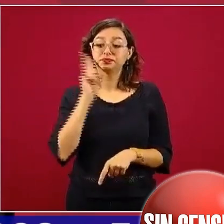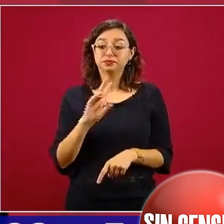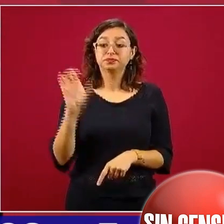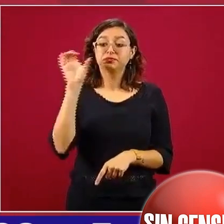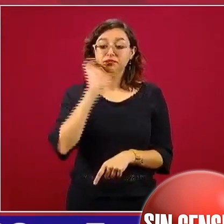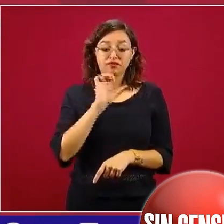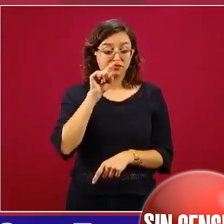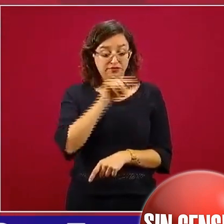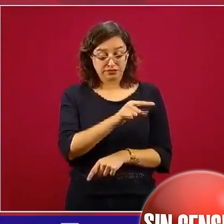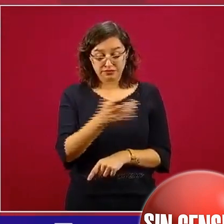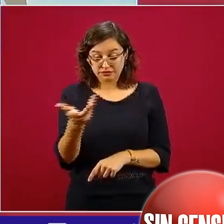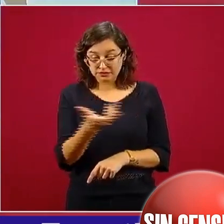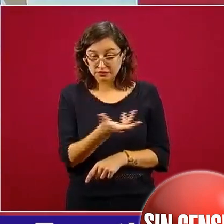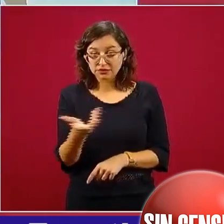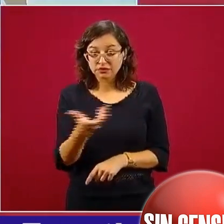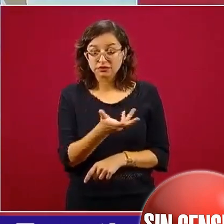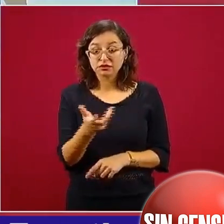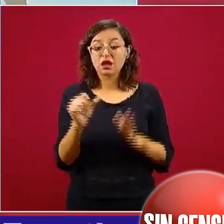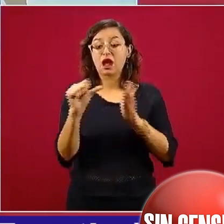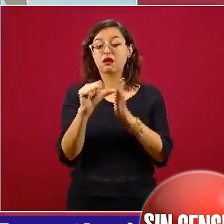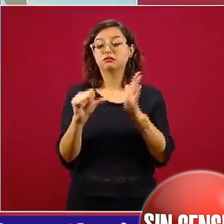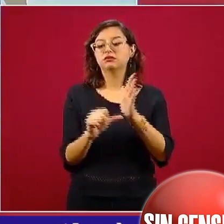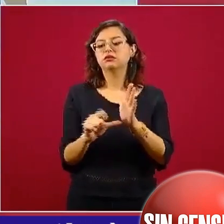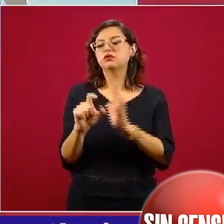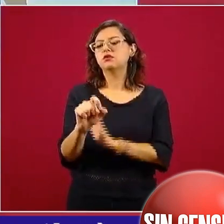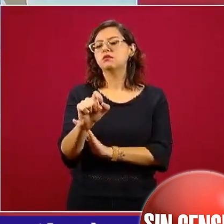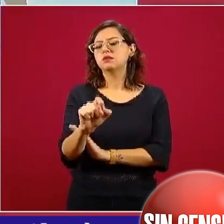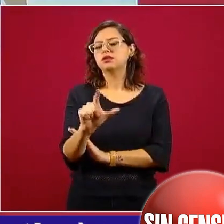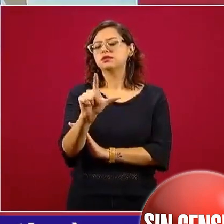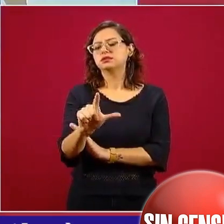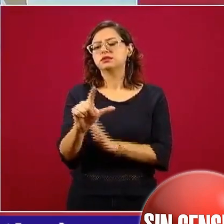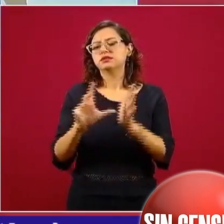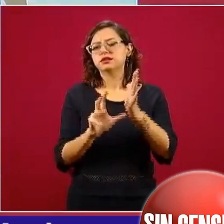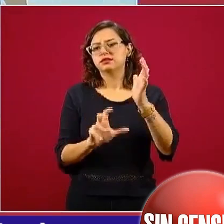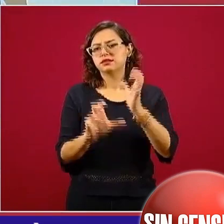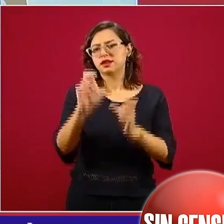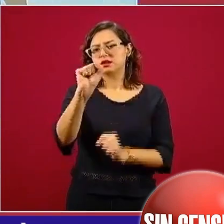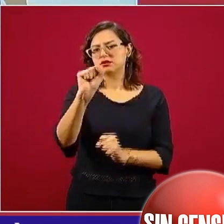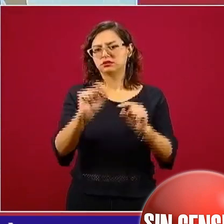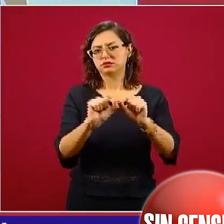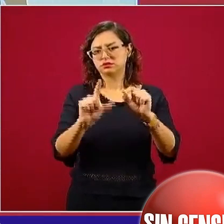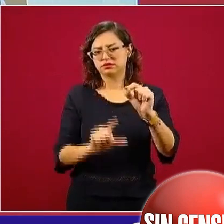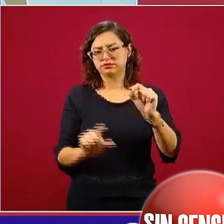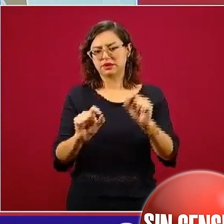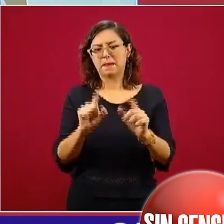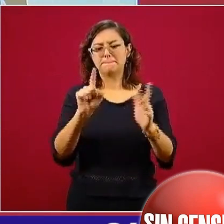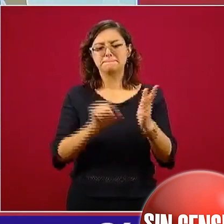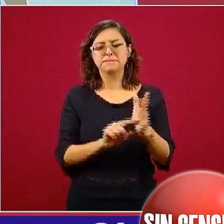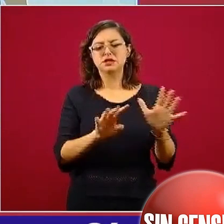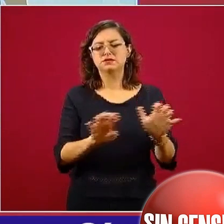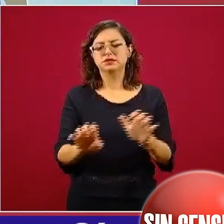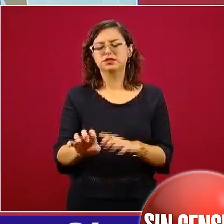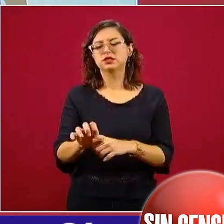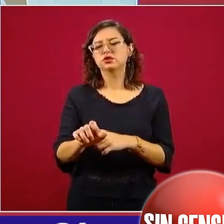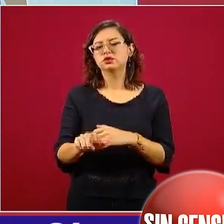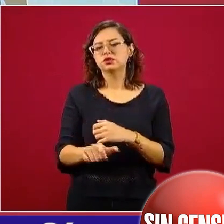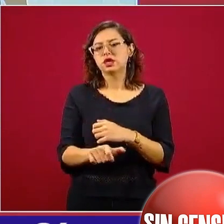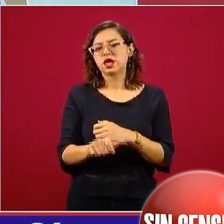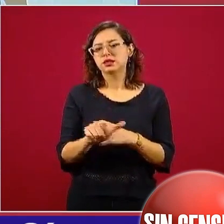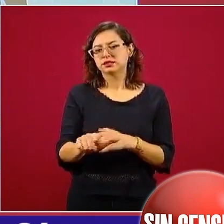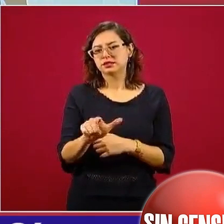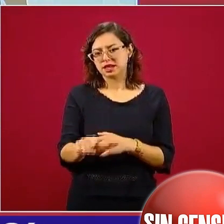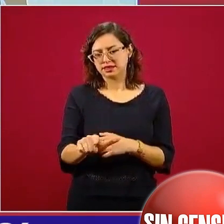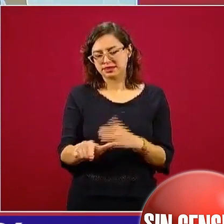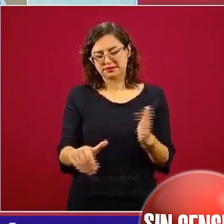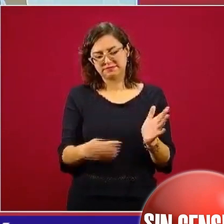también el artículo 27 de la Constitución de 1917.